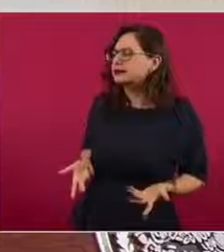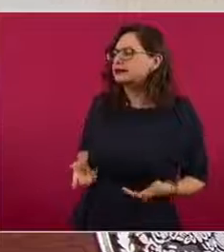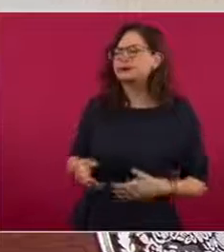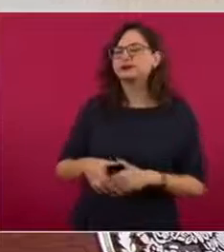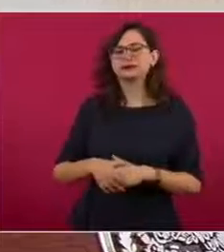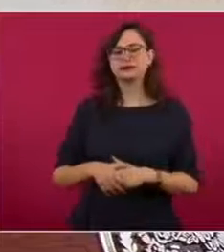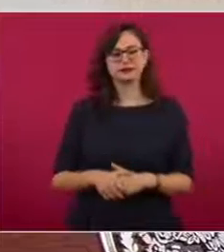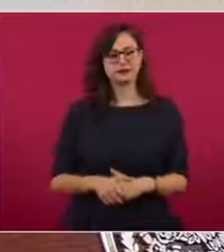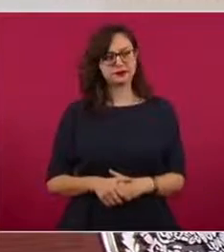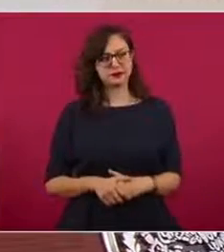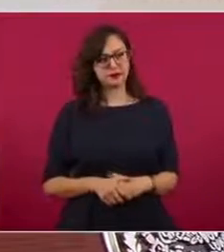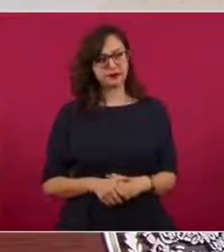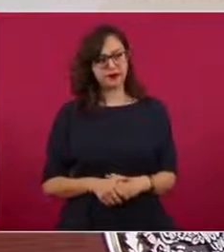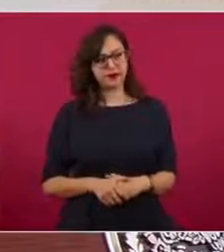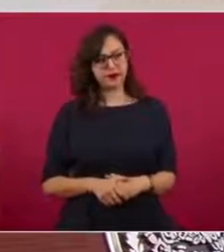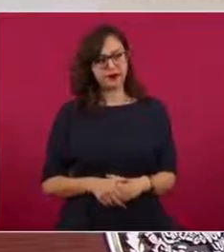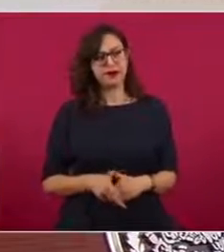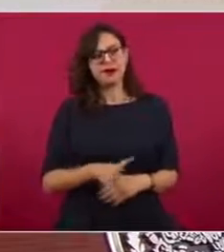a los que viven